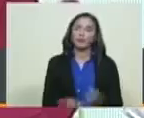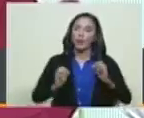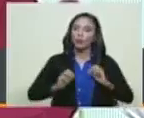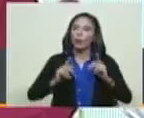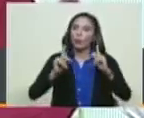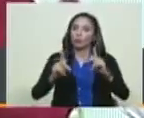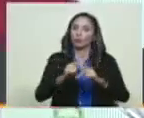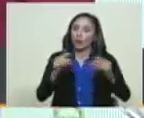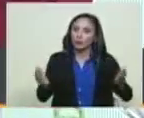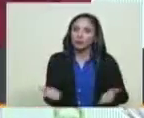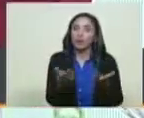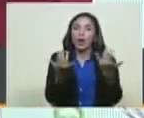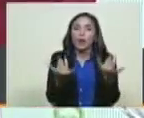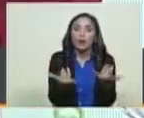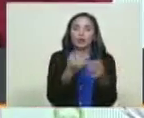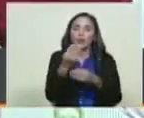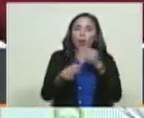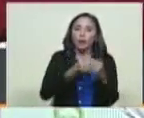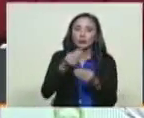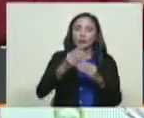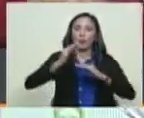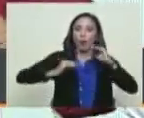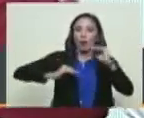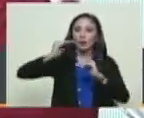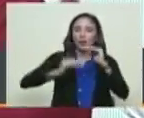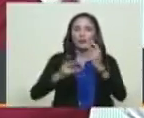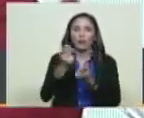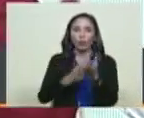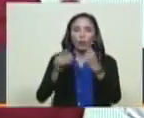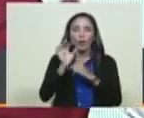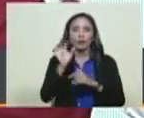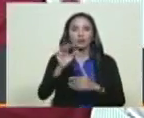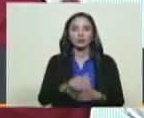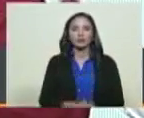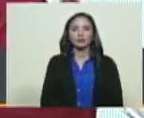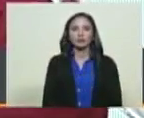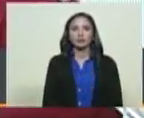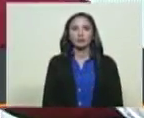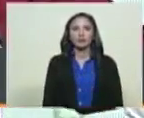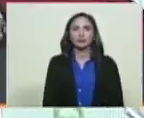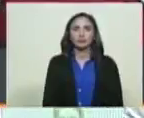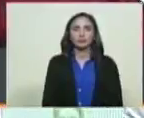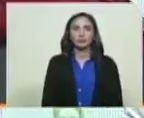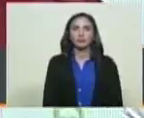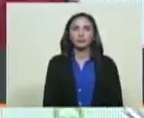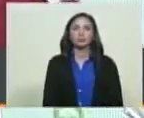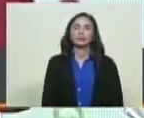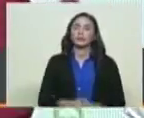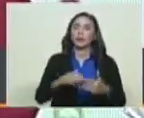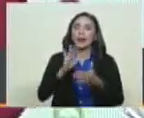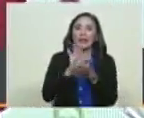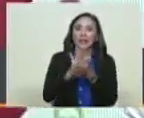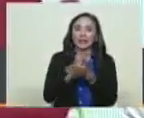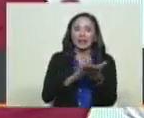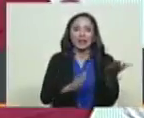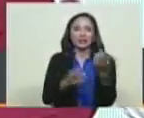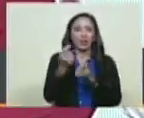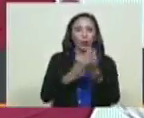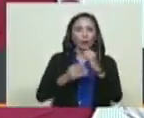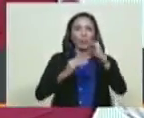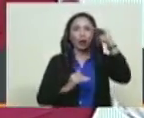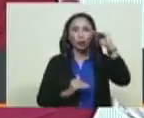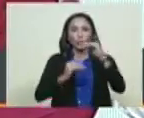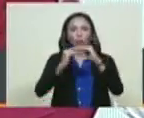que estábamos esperando para equilibrar la economía del país para estabilizar la economía del país